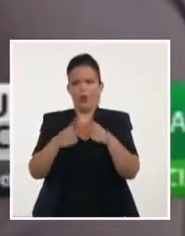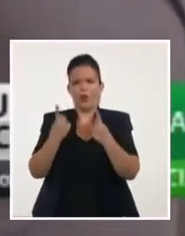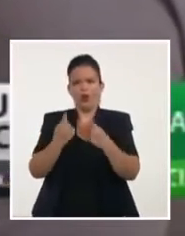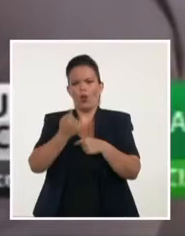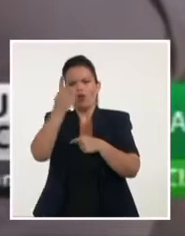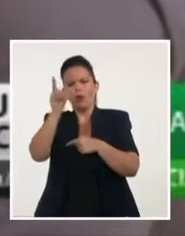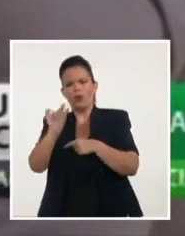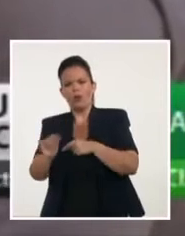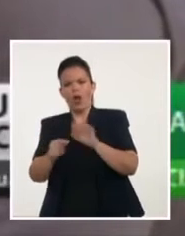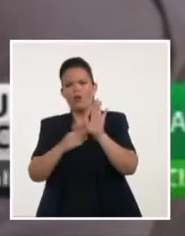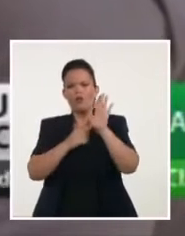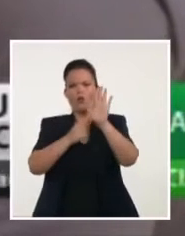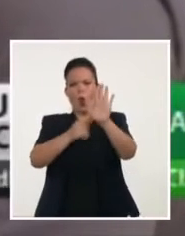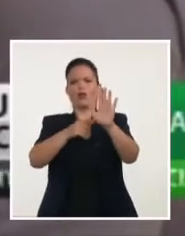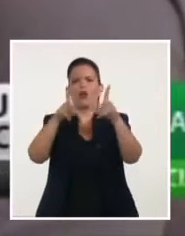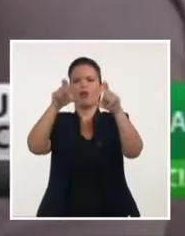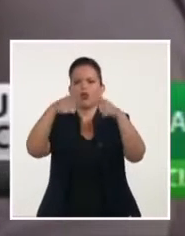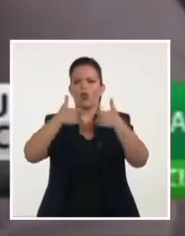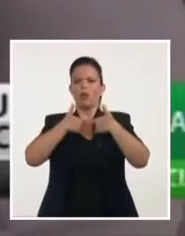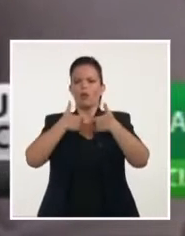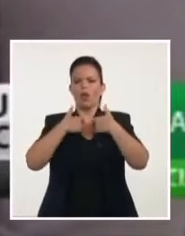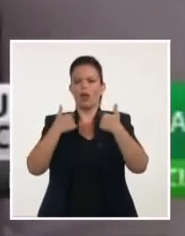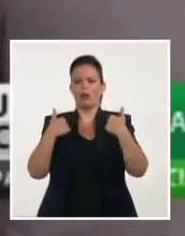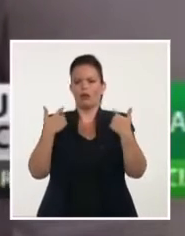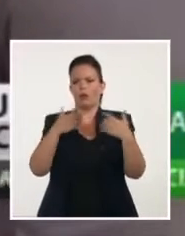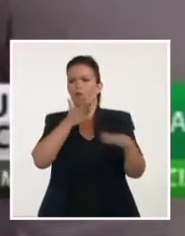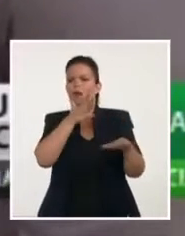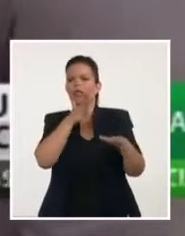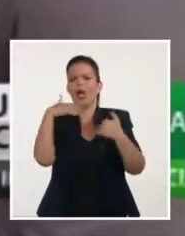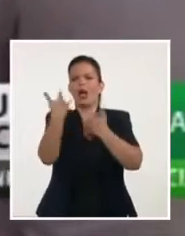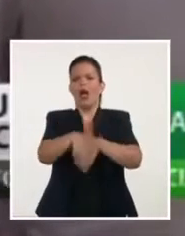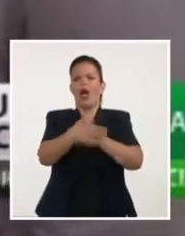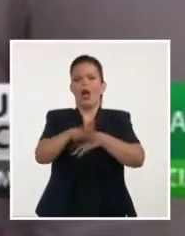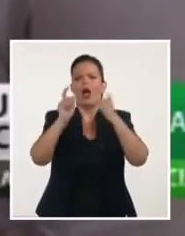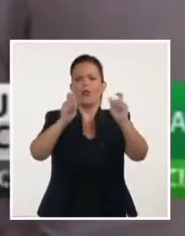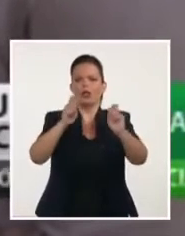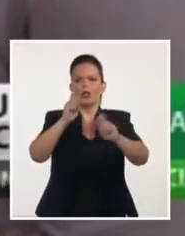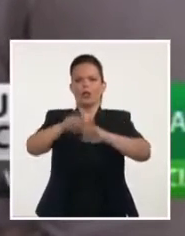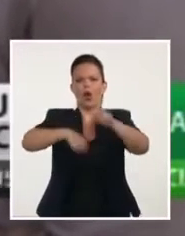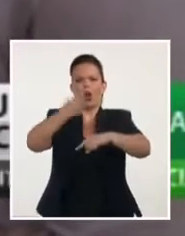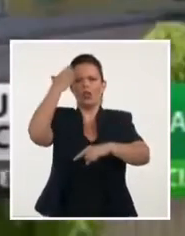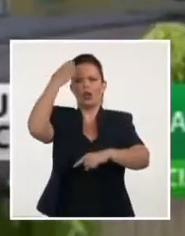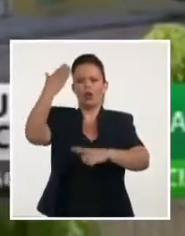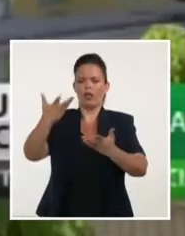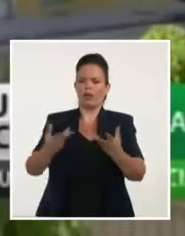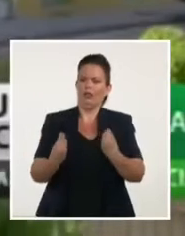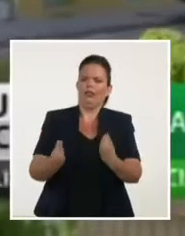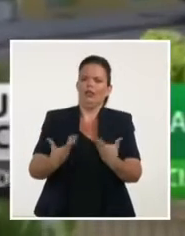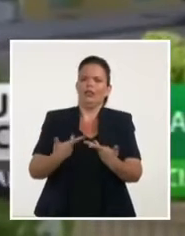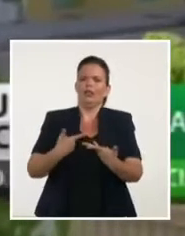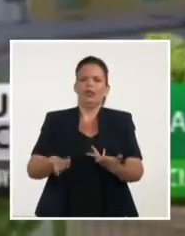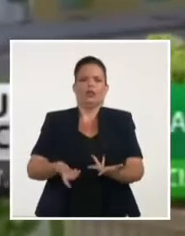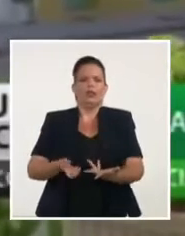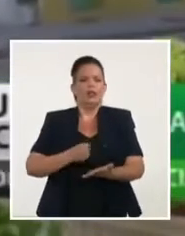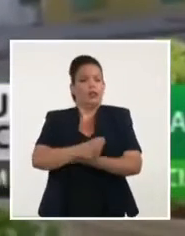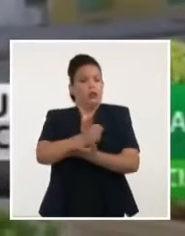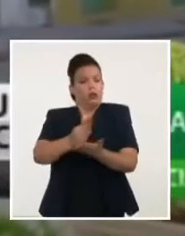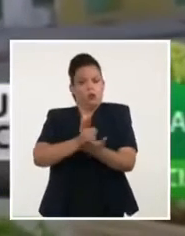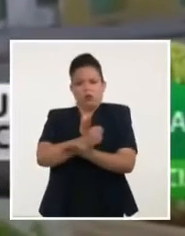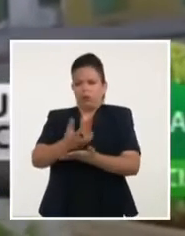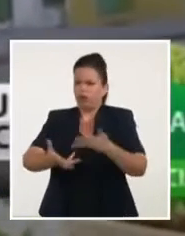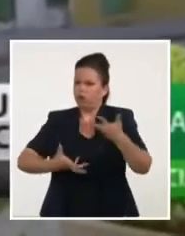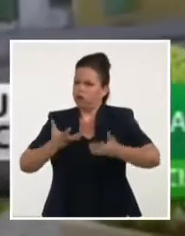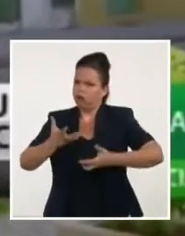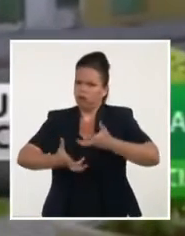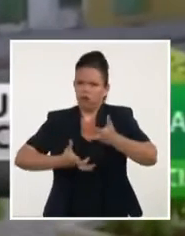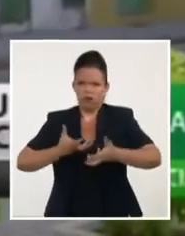las manifestaciones acaecidas ese día. Por supuesto, yo indignada, ¿no?, molesta porque yo había ido